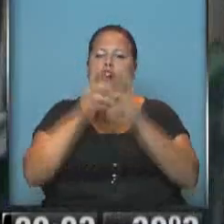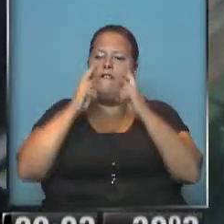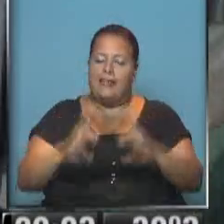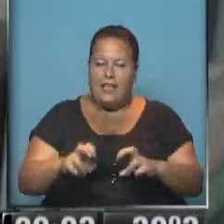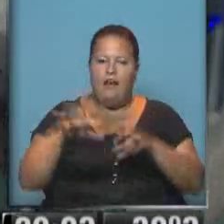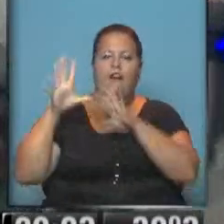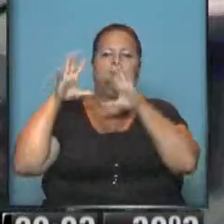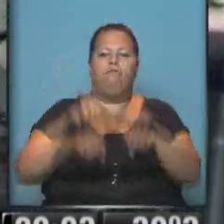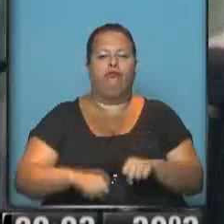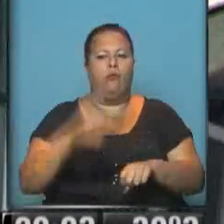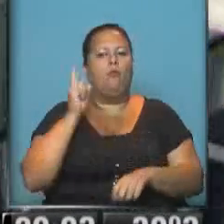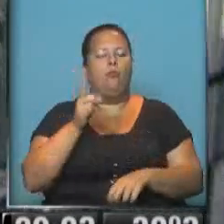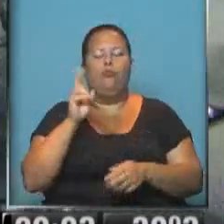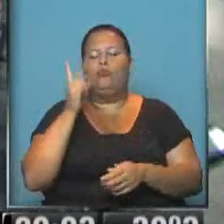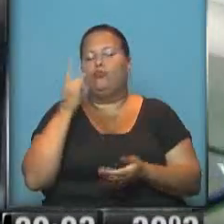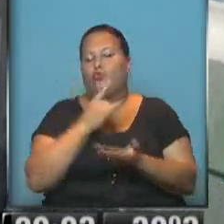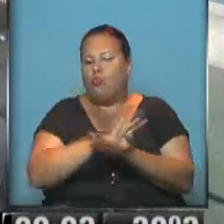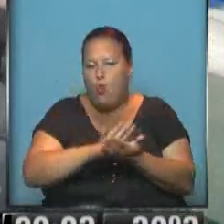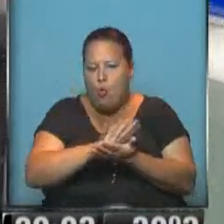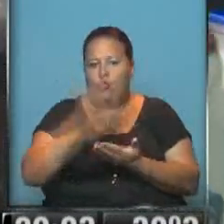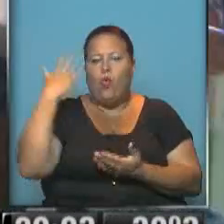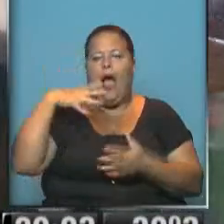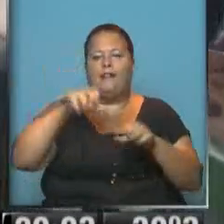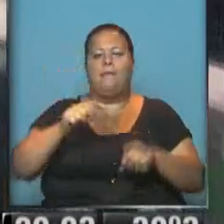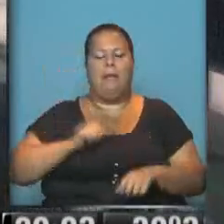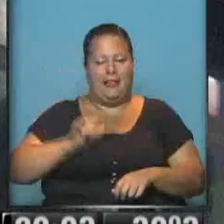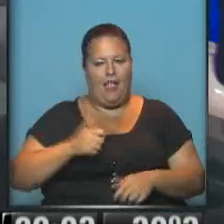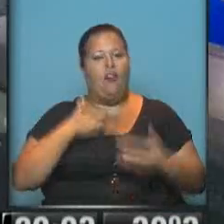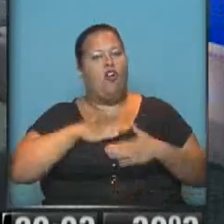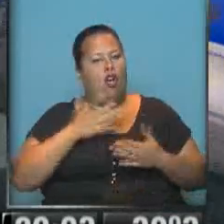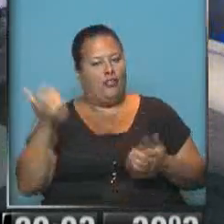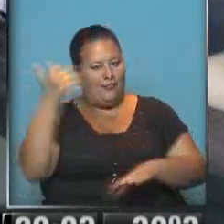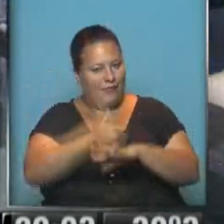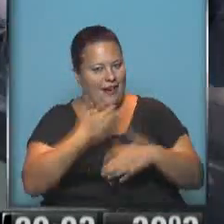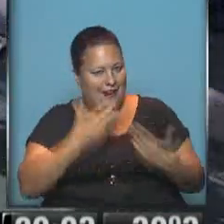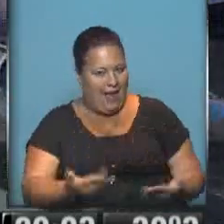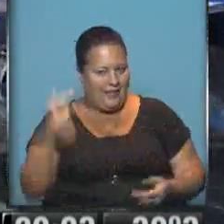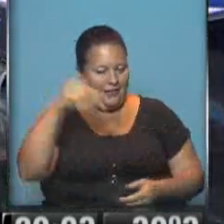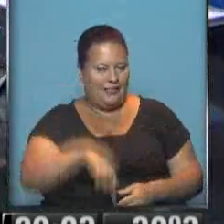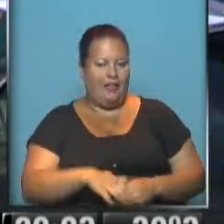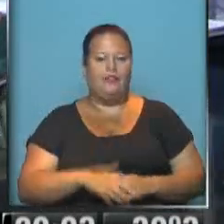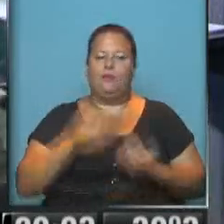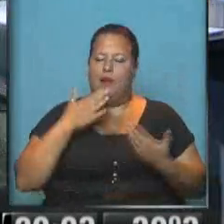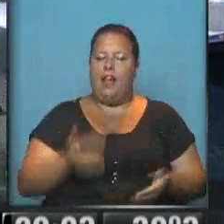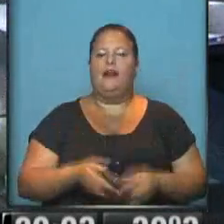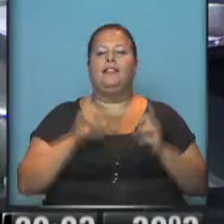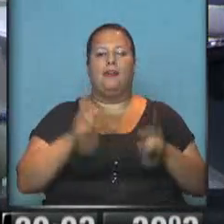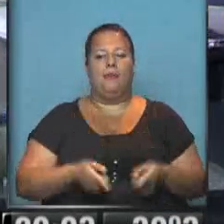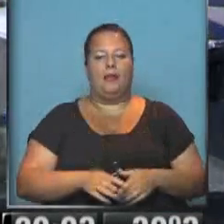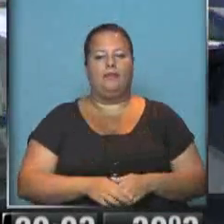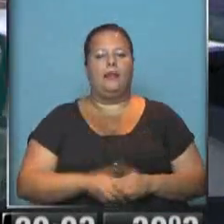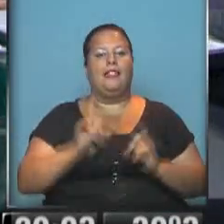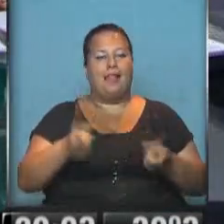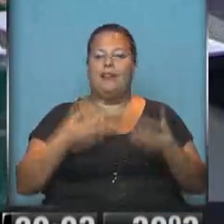la apropiación ilegal de papel prensa durante la última dictadura. Es un placer contar con tu presencia, Lidia. Gracias por venir esta noche. Sí.